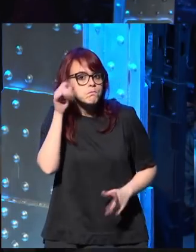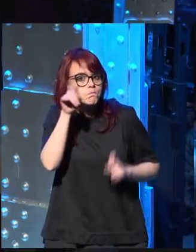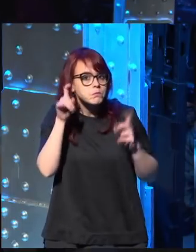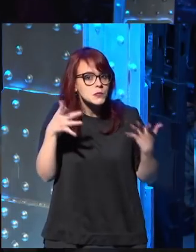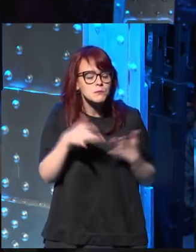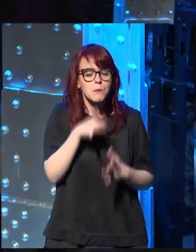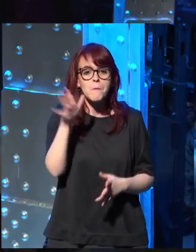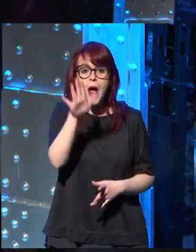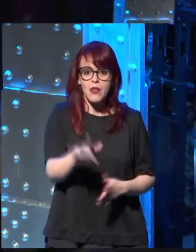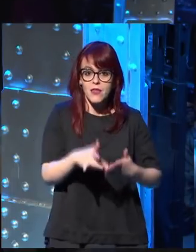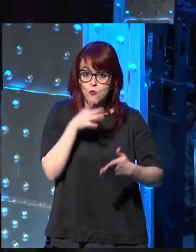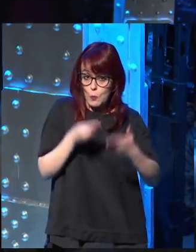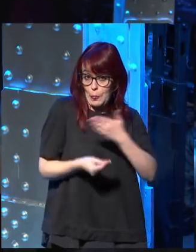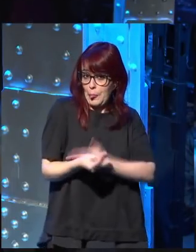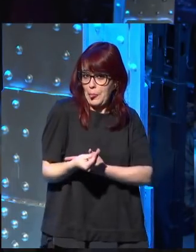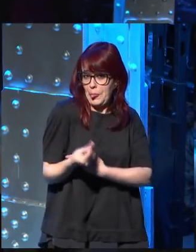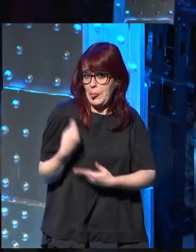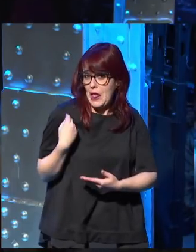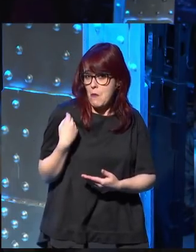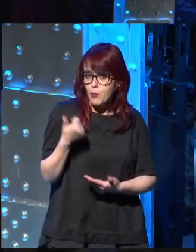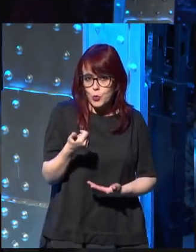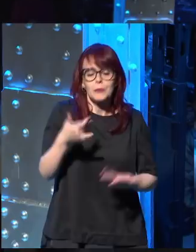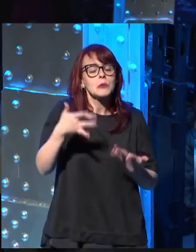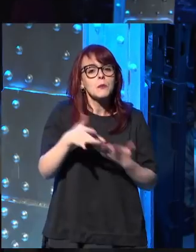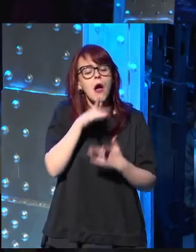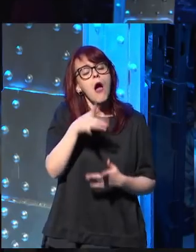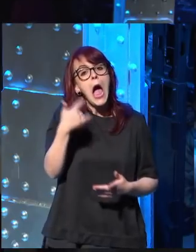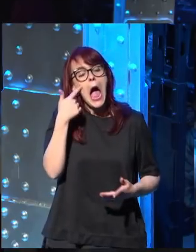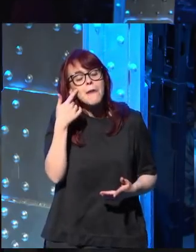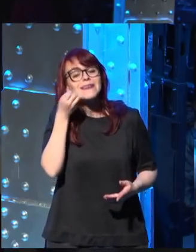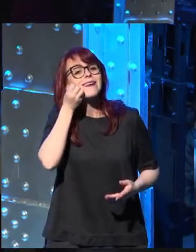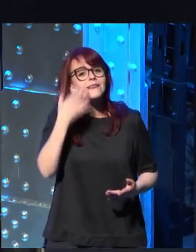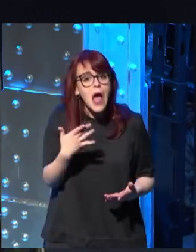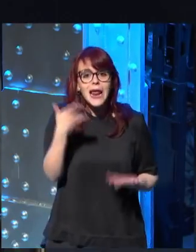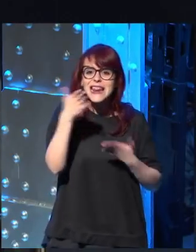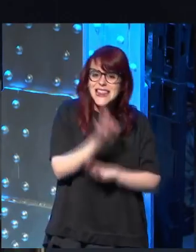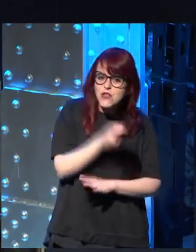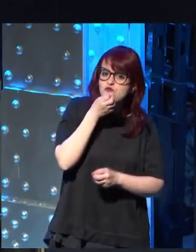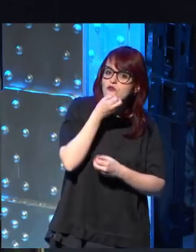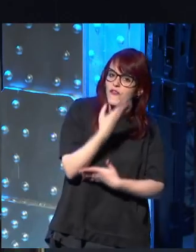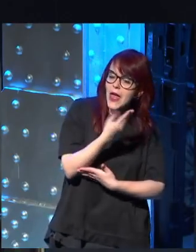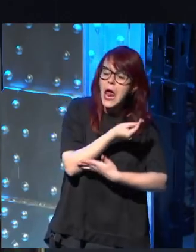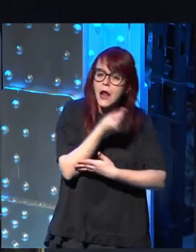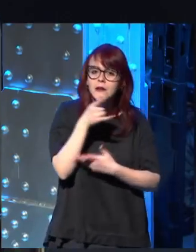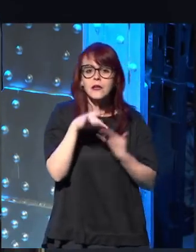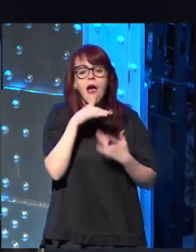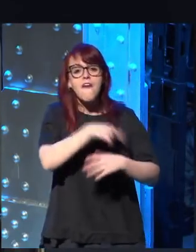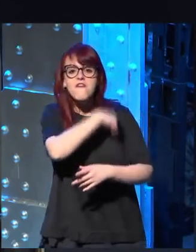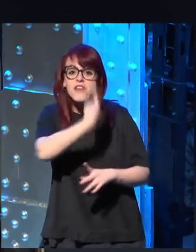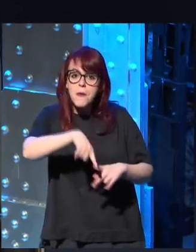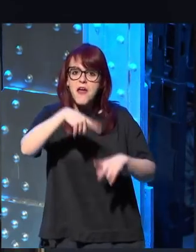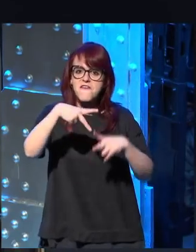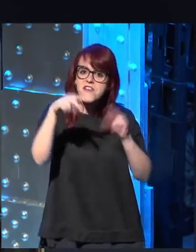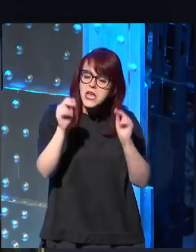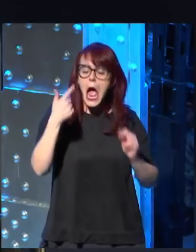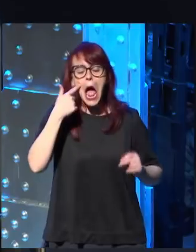que se conoce que habían tenido un niño recientemente, ¿no? Y entonces estaba diciendo, bueno, ¿y qué tal está el niño? Bien, y tal, ¿se le ha quitado la fiebre? Tal, esto,